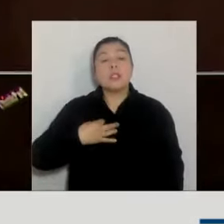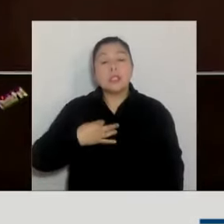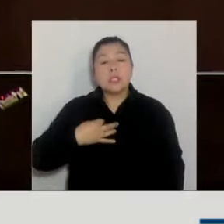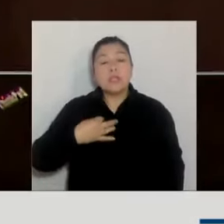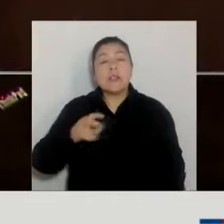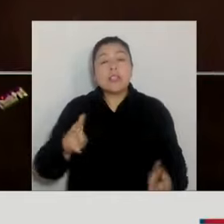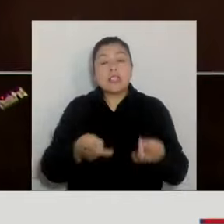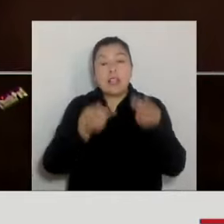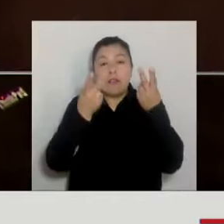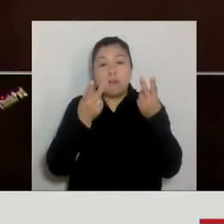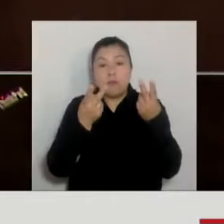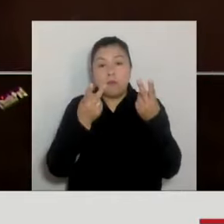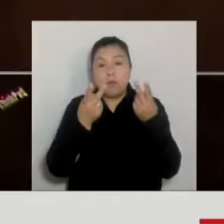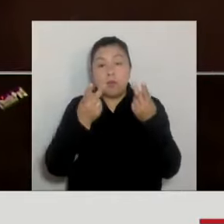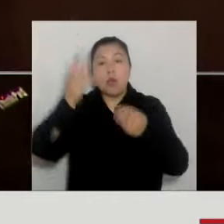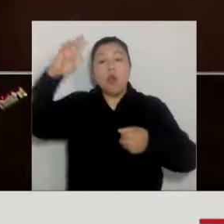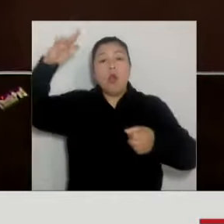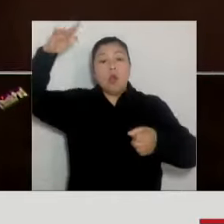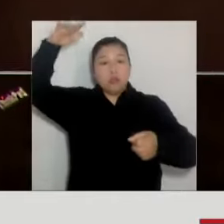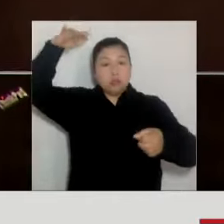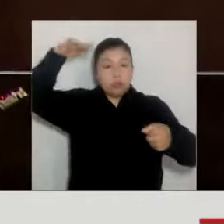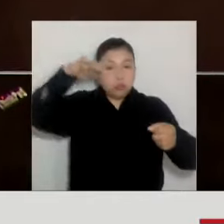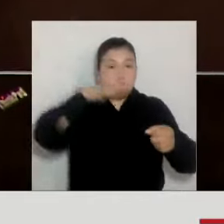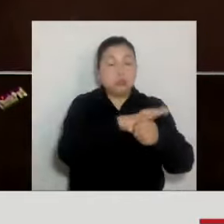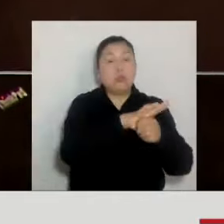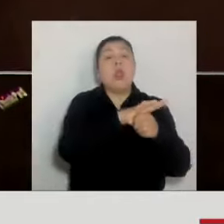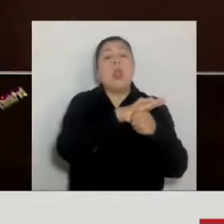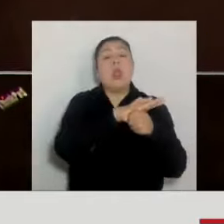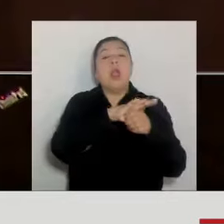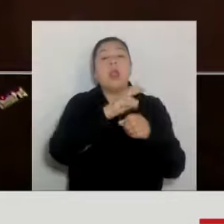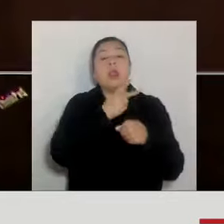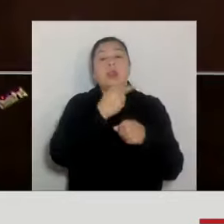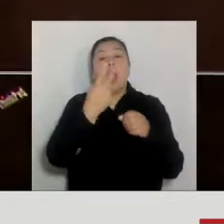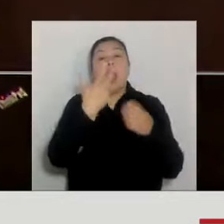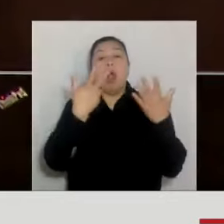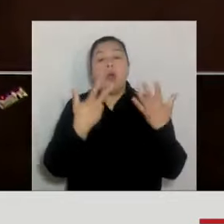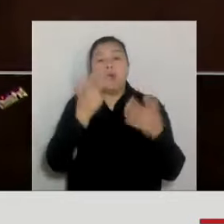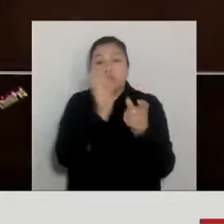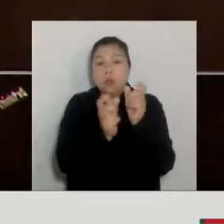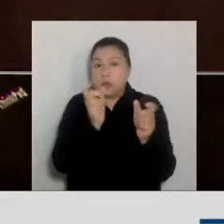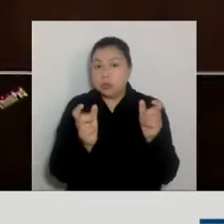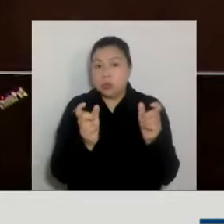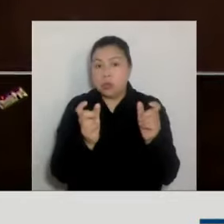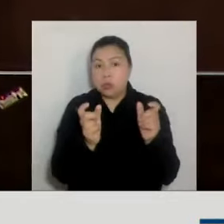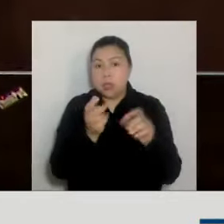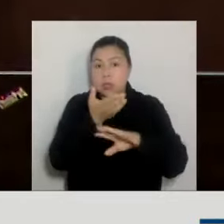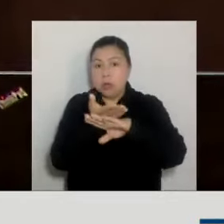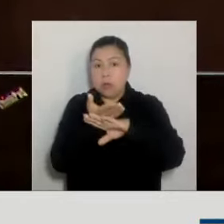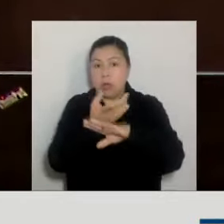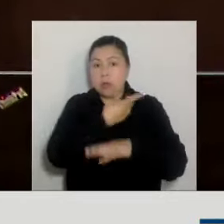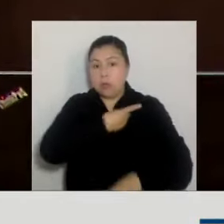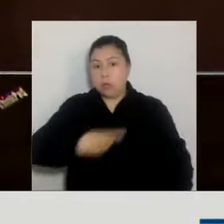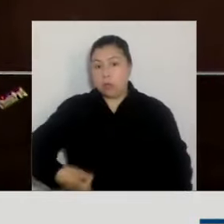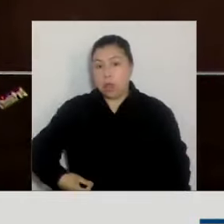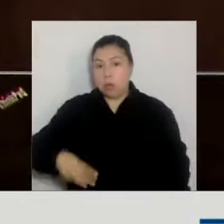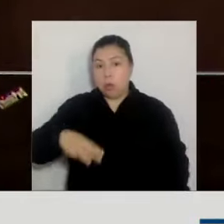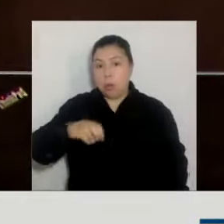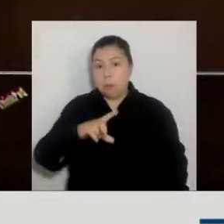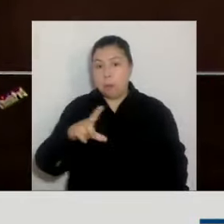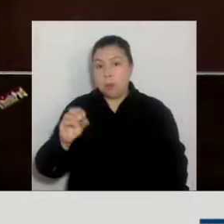estrellarse el helicóptero de la fuerza aérea en El que viajaba junto a ocho personas a solicitud el diputado Daniel Melo por el